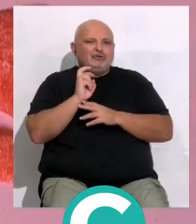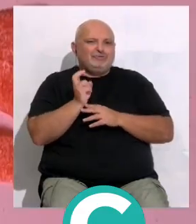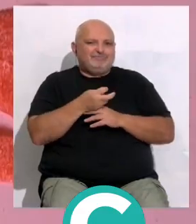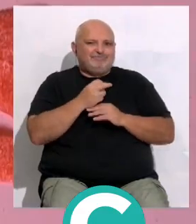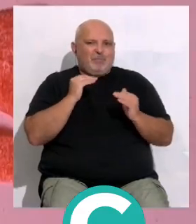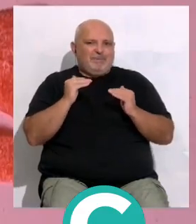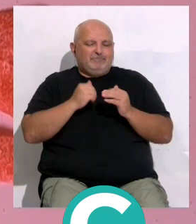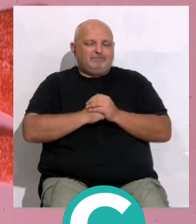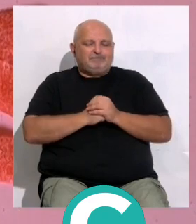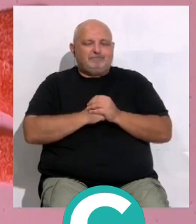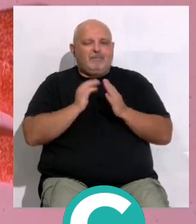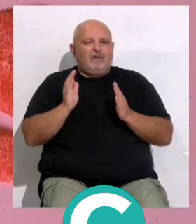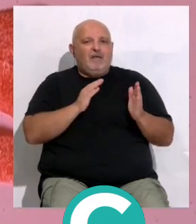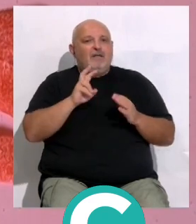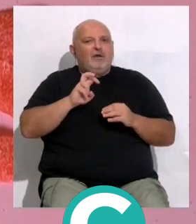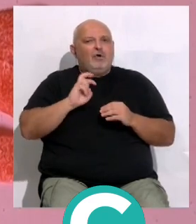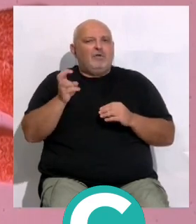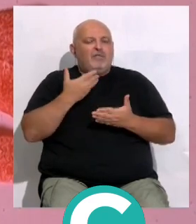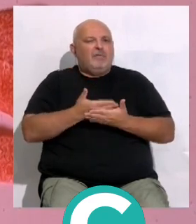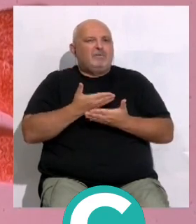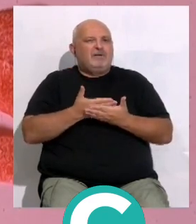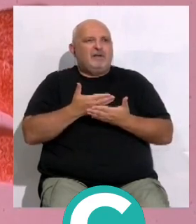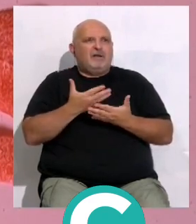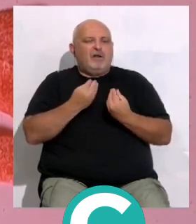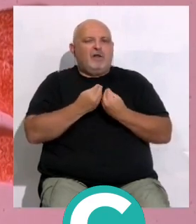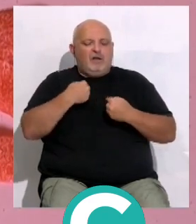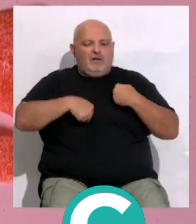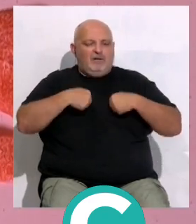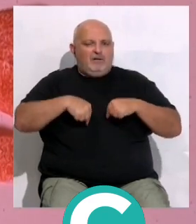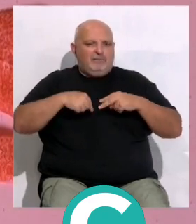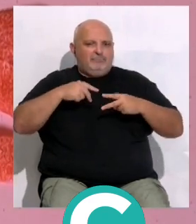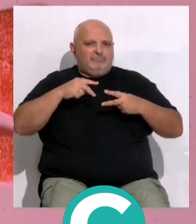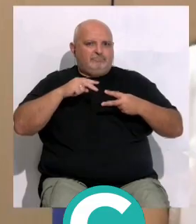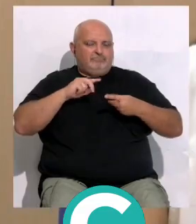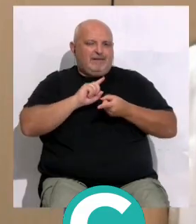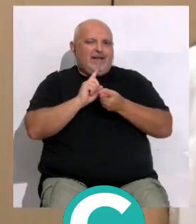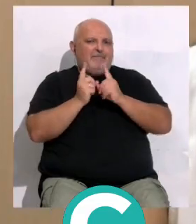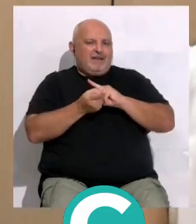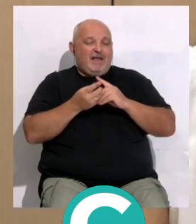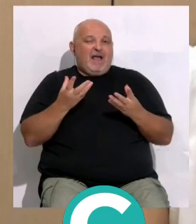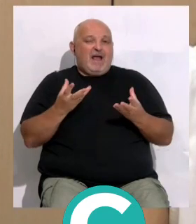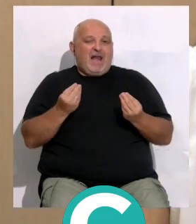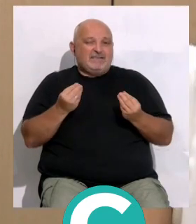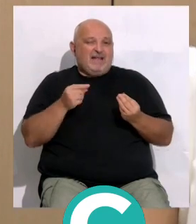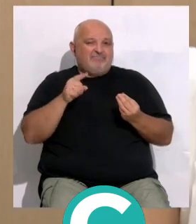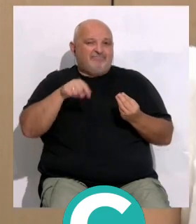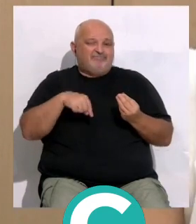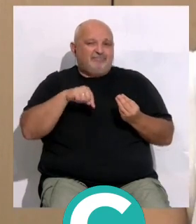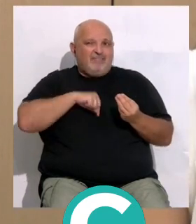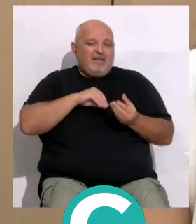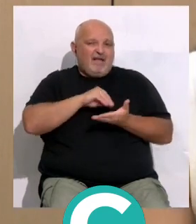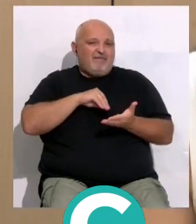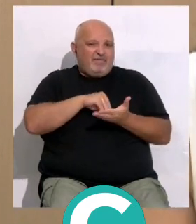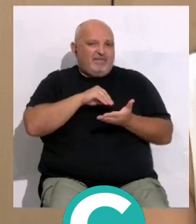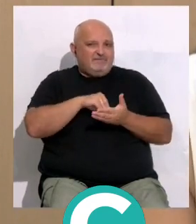momentos. También se ha demostrado que está relacionado con el metabolismo, especialmente el metabolismo de la grasa, que es algo que también nosotros abordamos en